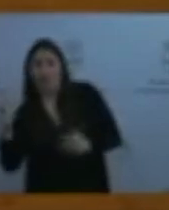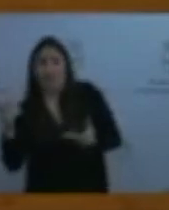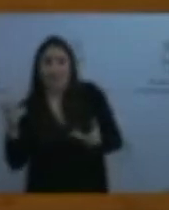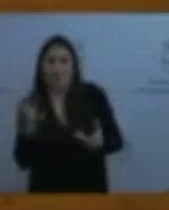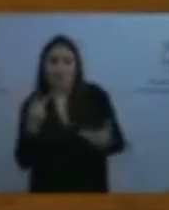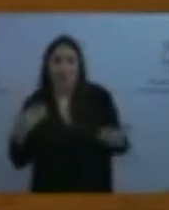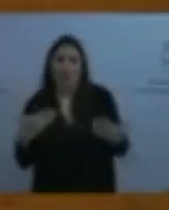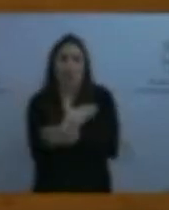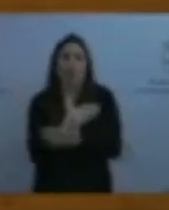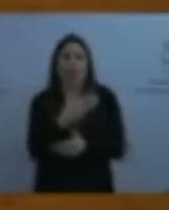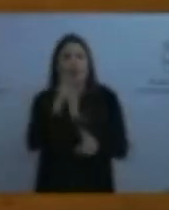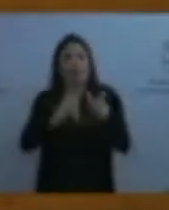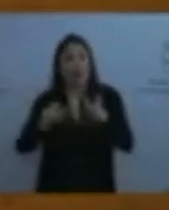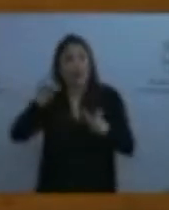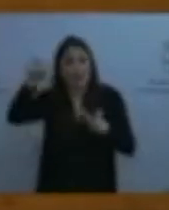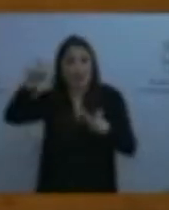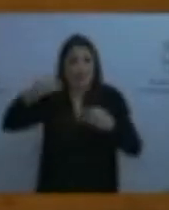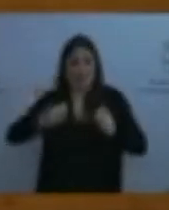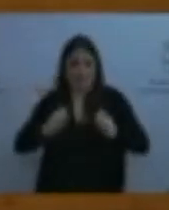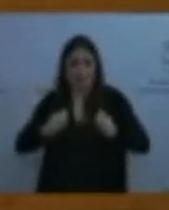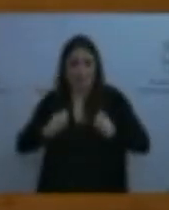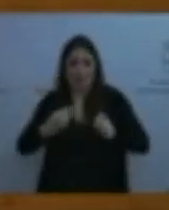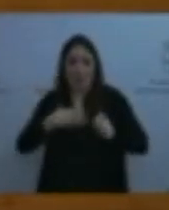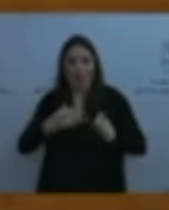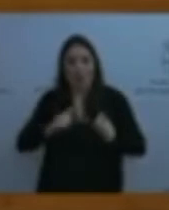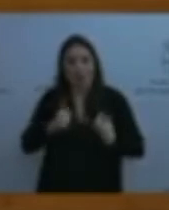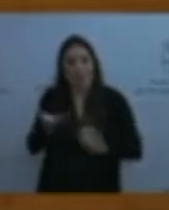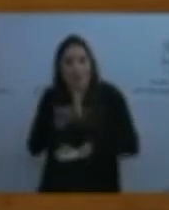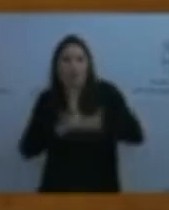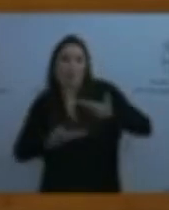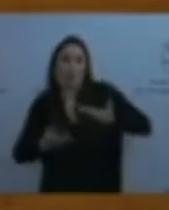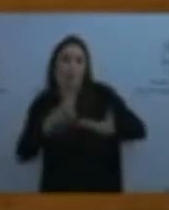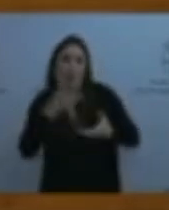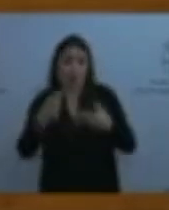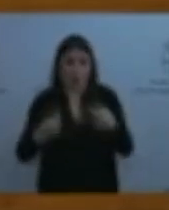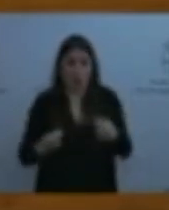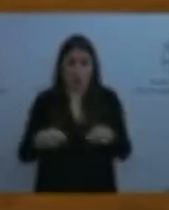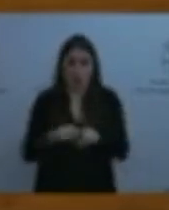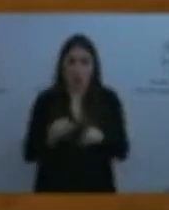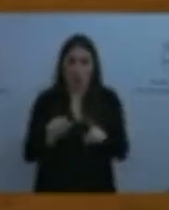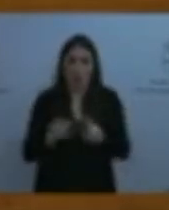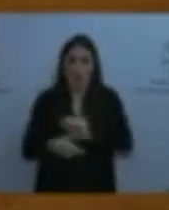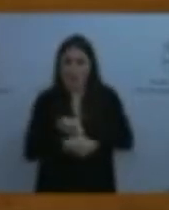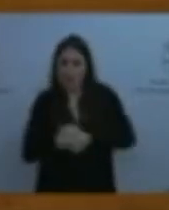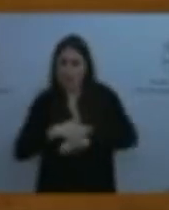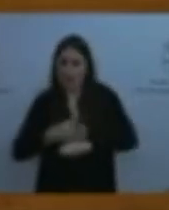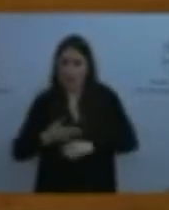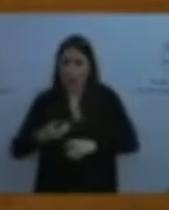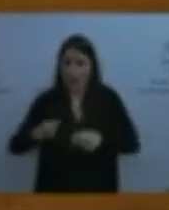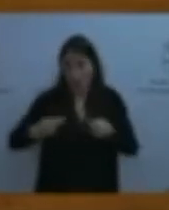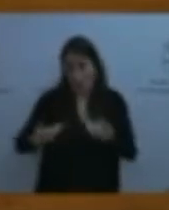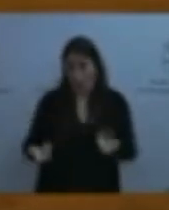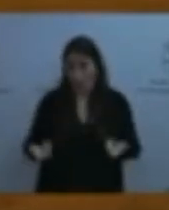los residentes en el Reino Unido, los residentes comunitarios, podrían ser moneda de cambio dentro de esas negociaciones, una baza de negociación para unos y para otros,